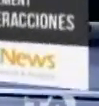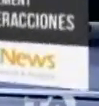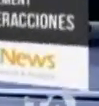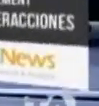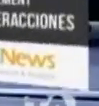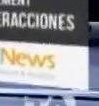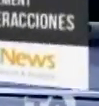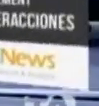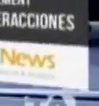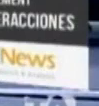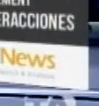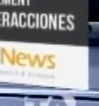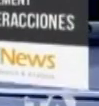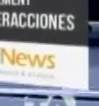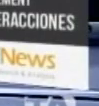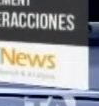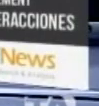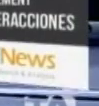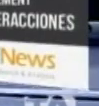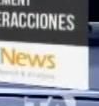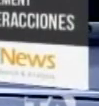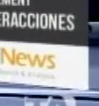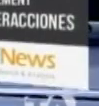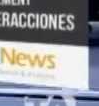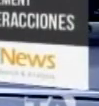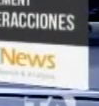siguiente. Menciones totales, 2.100.